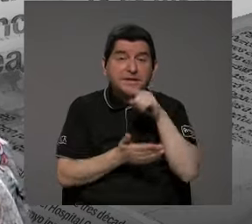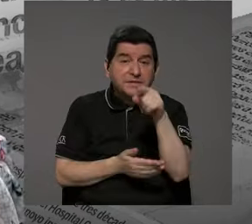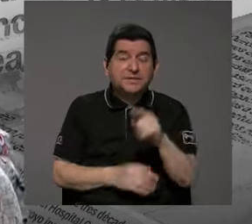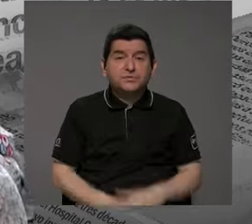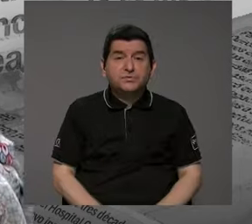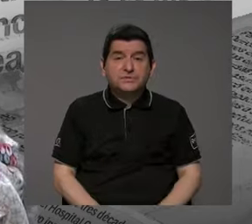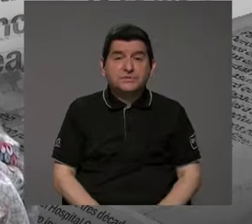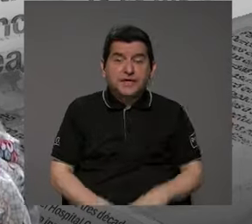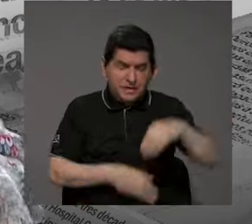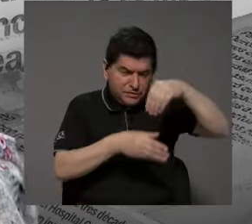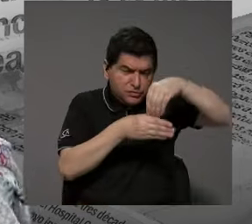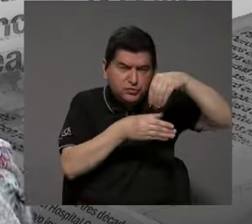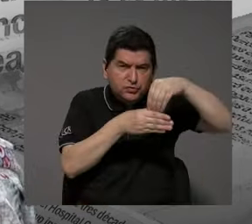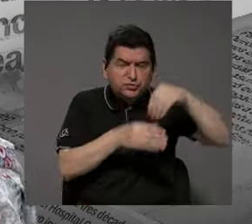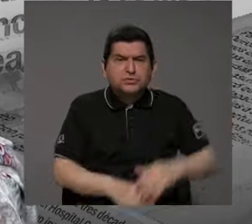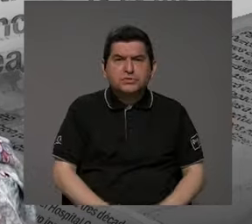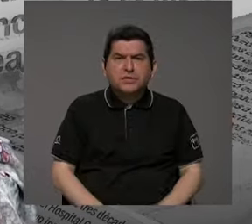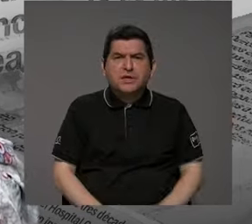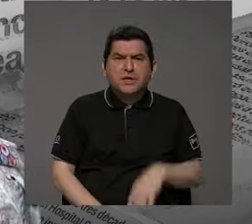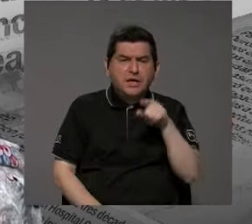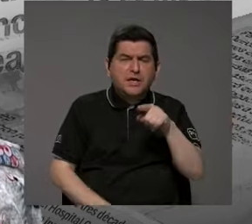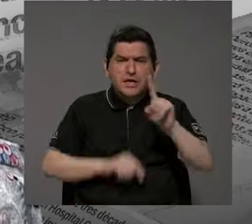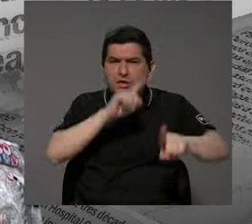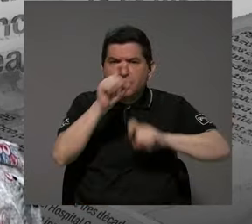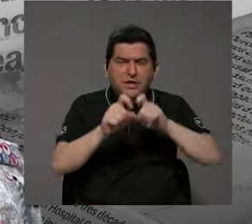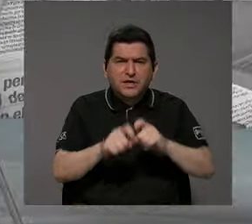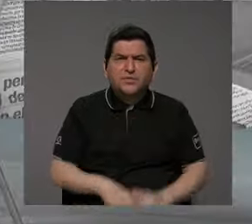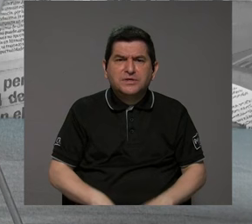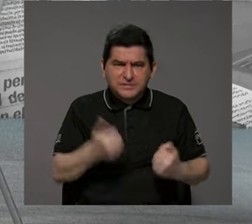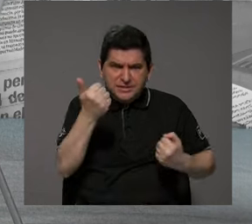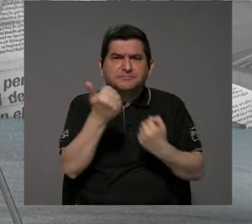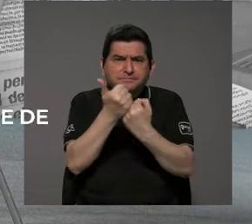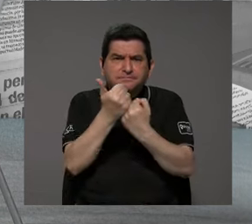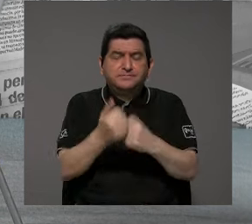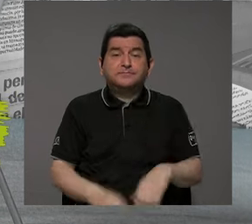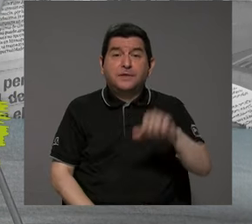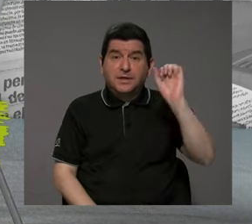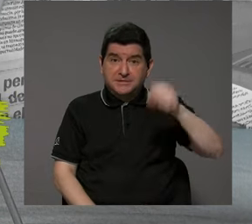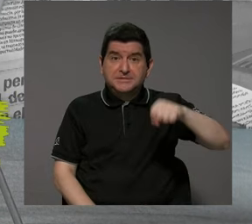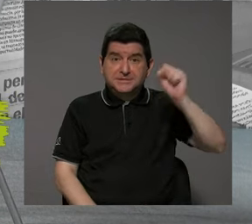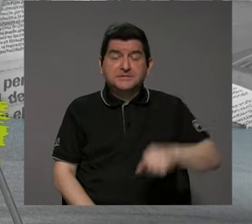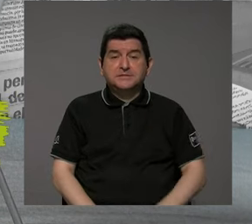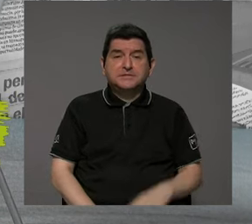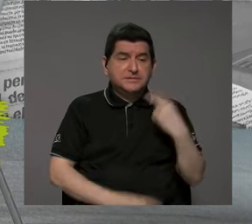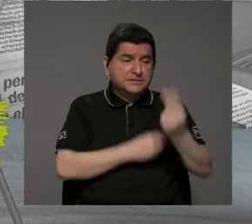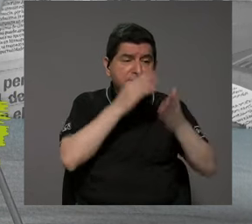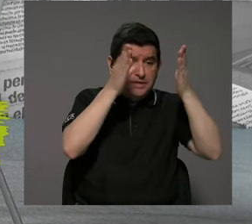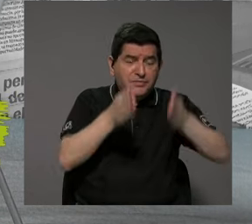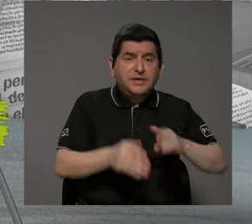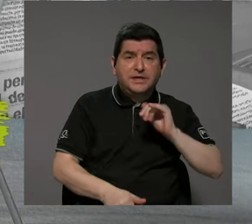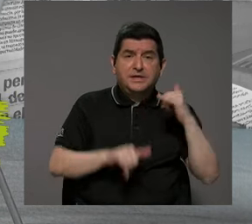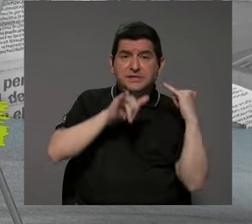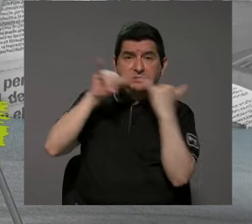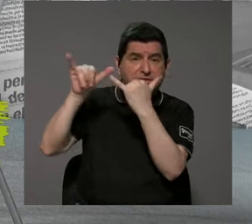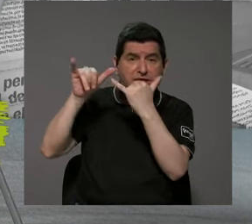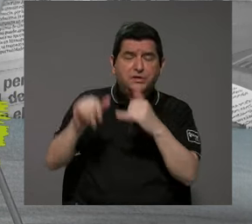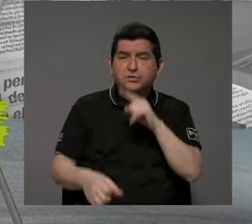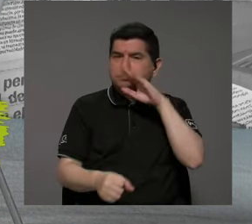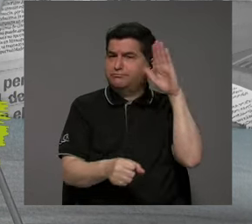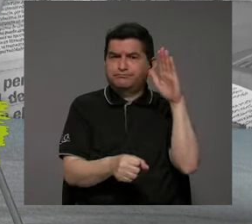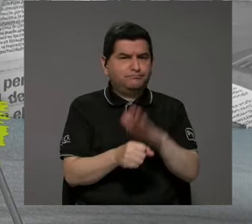recogen y legitiman con esta encuesta sís amente porque los vecinos han venido denunciando que hay una serie de